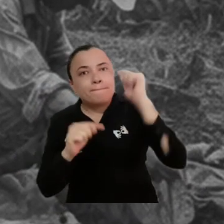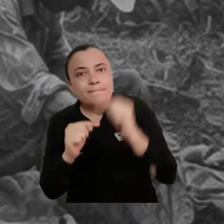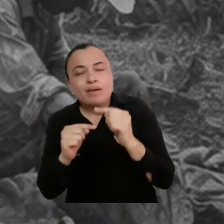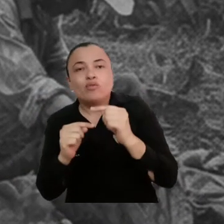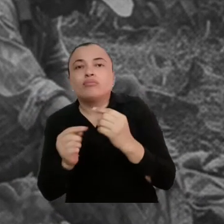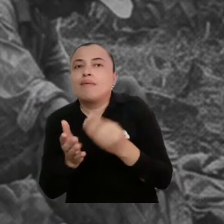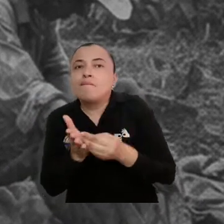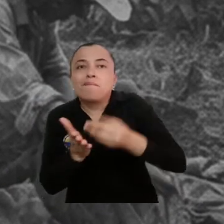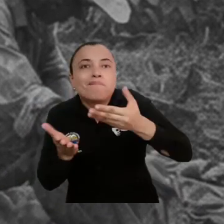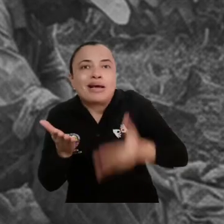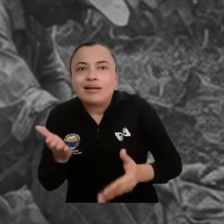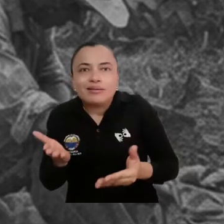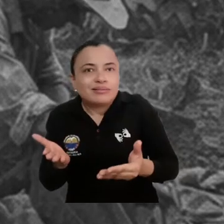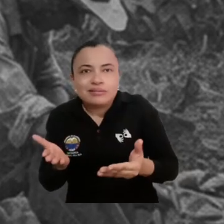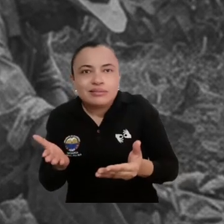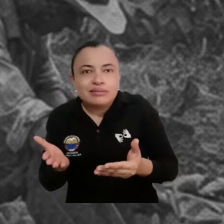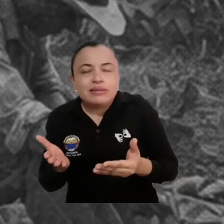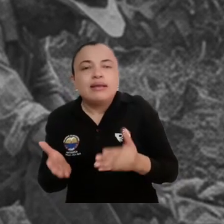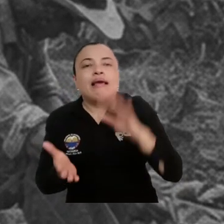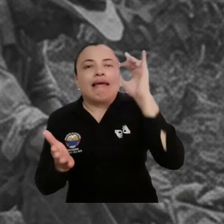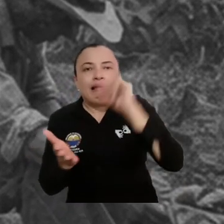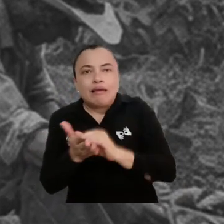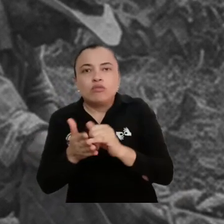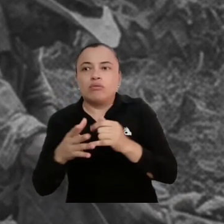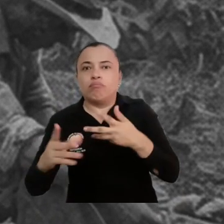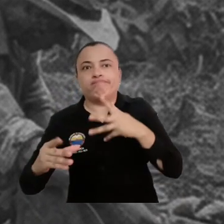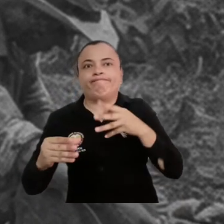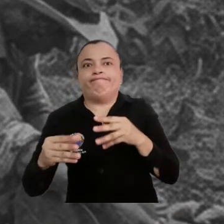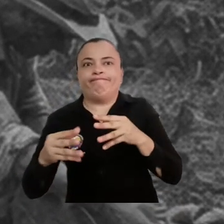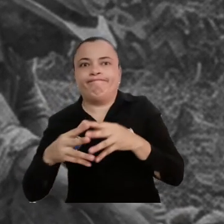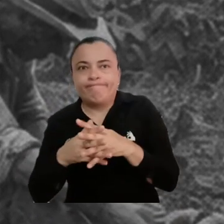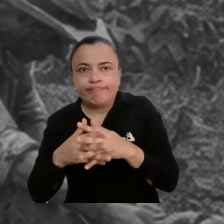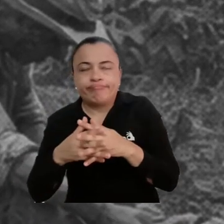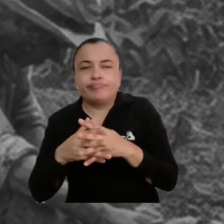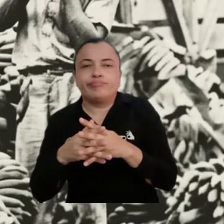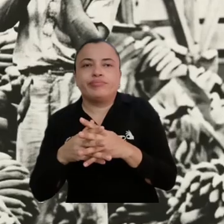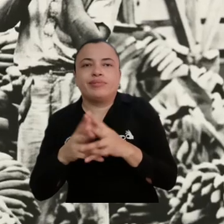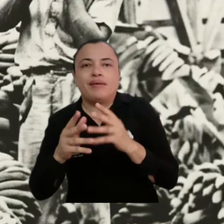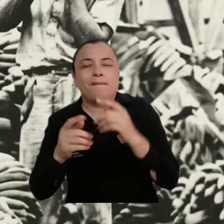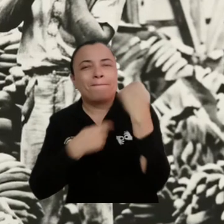su operación y poco adaptadas a los cambios del mercado internacional.